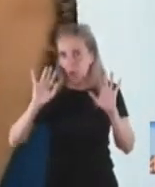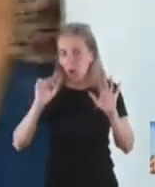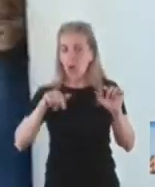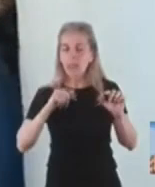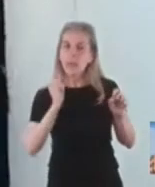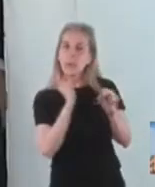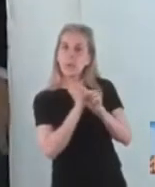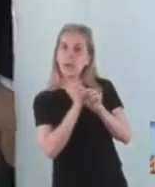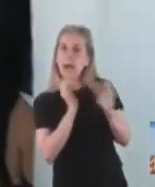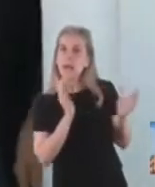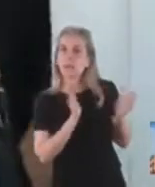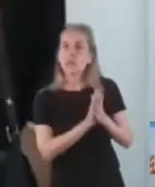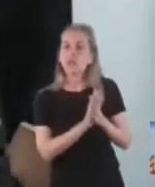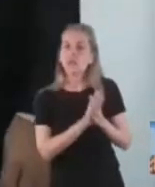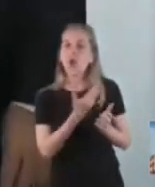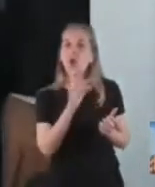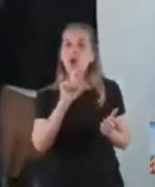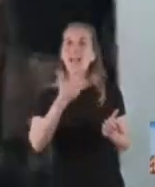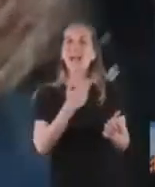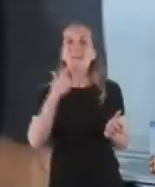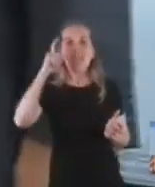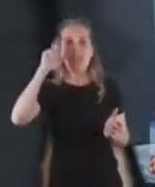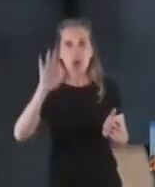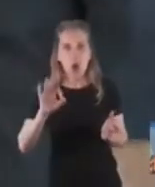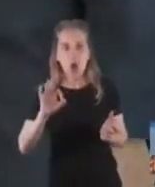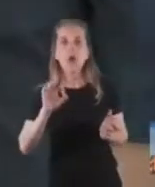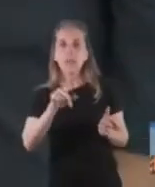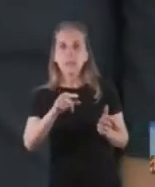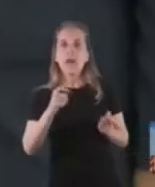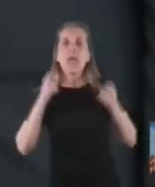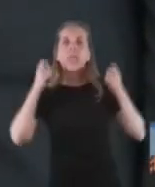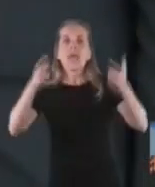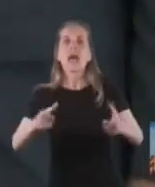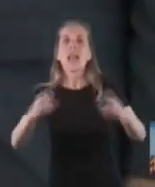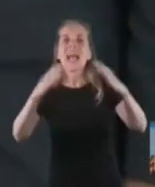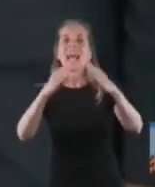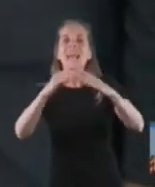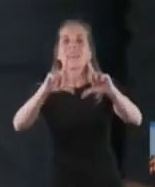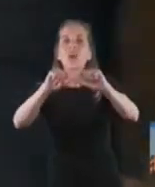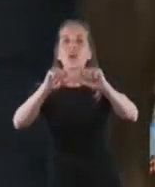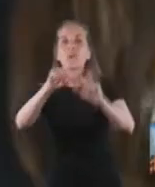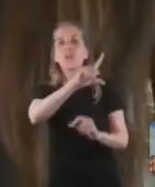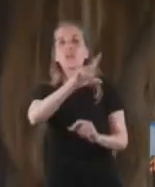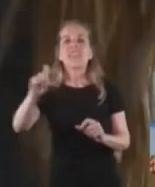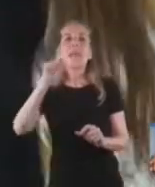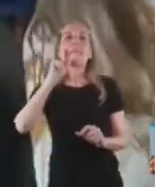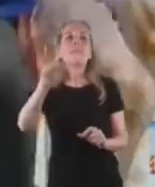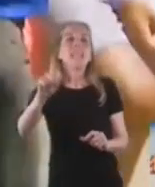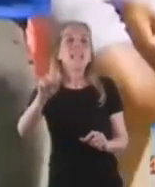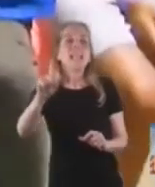estamos trabajando con Santiago, vamos a entregar la vivienda 100.000 en la Argentina.